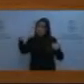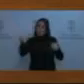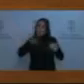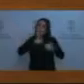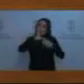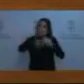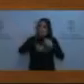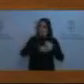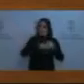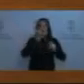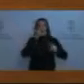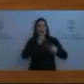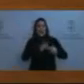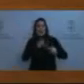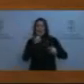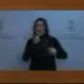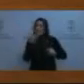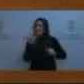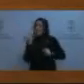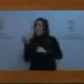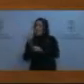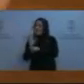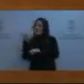señor Llamazares les dice que tienen que presentar.